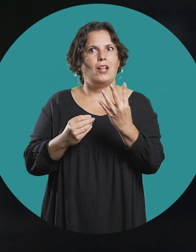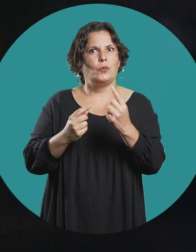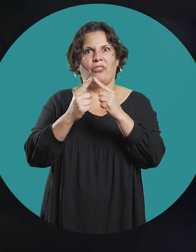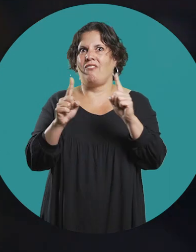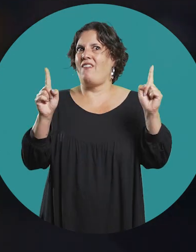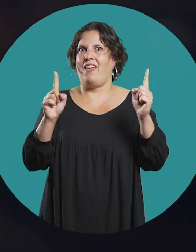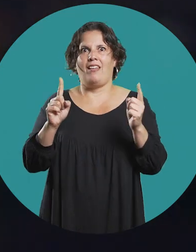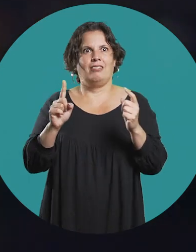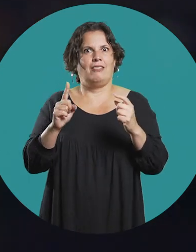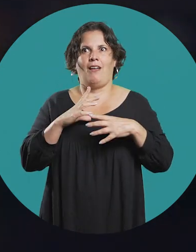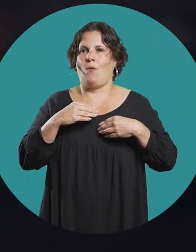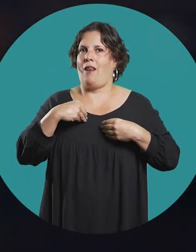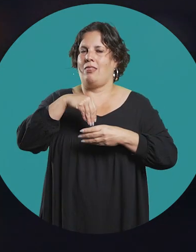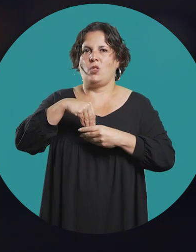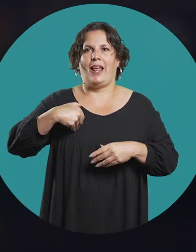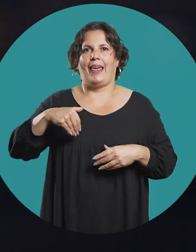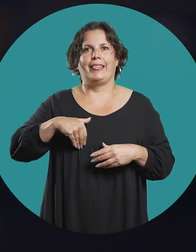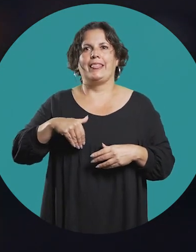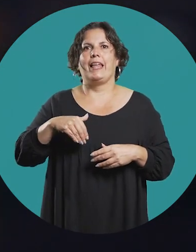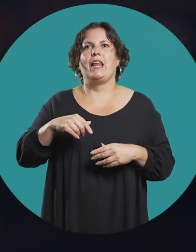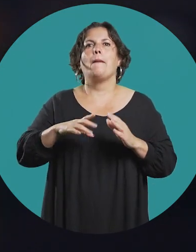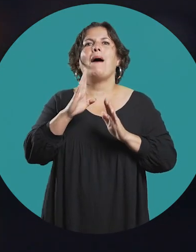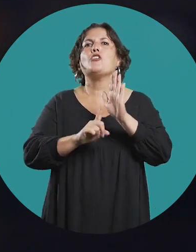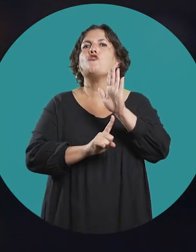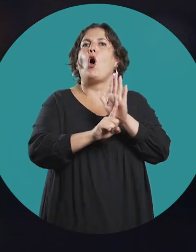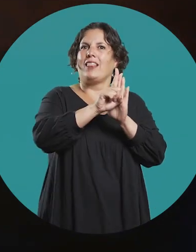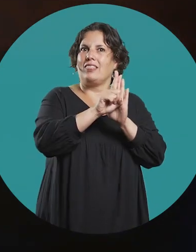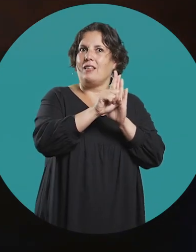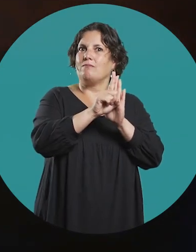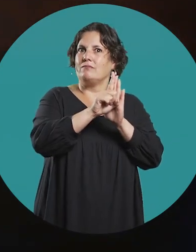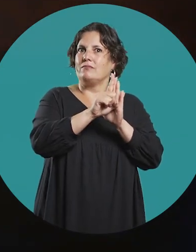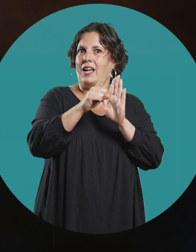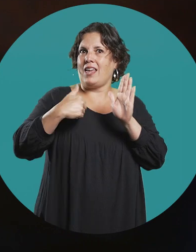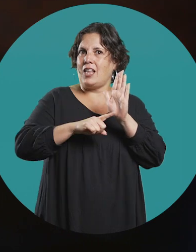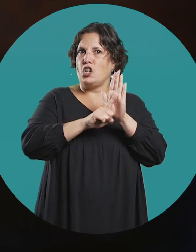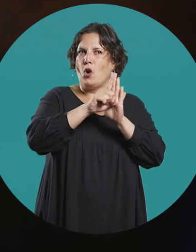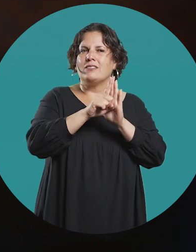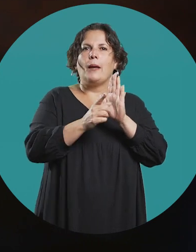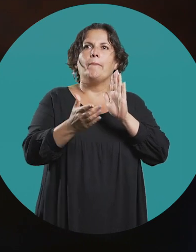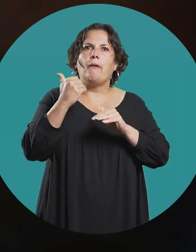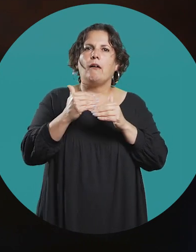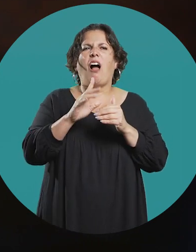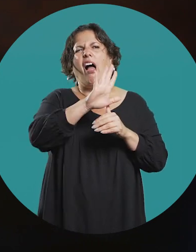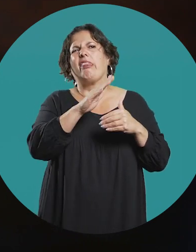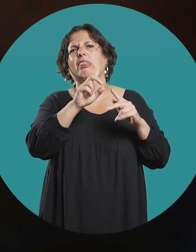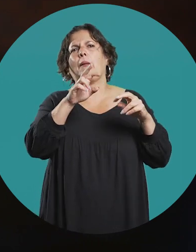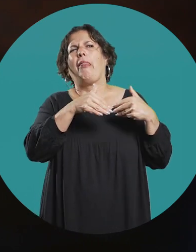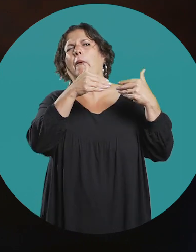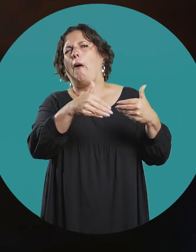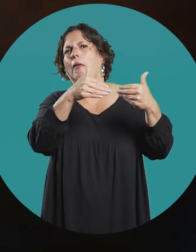muy distintas, ¿no? Hay la Argentina más del norte, que es la Argentina más postergada,